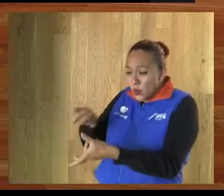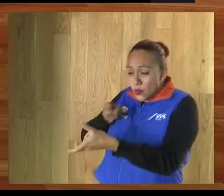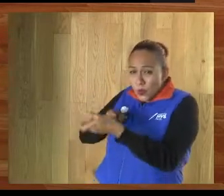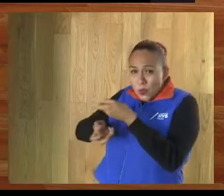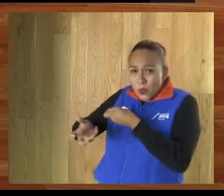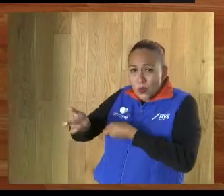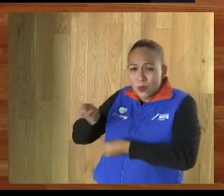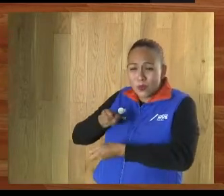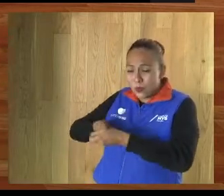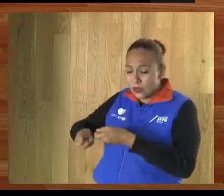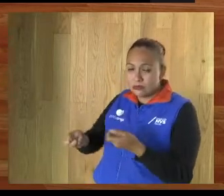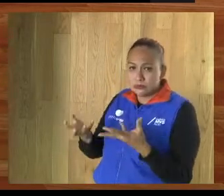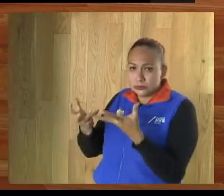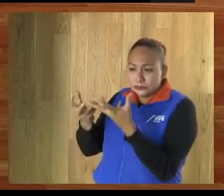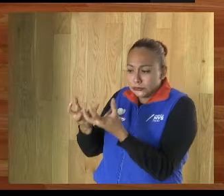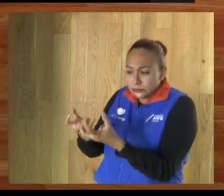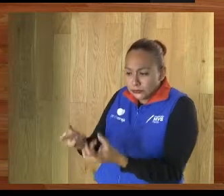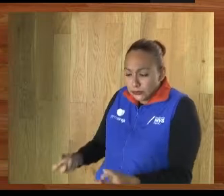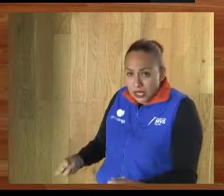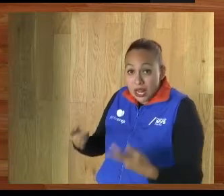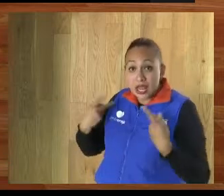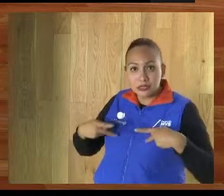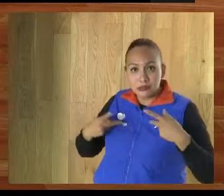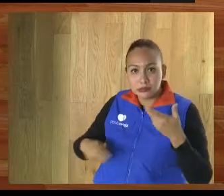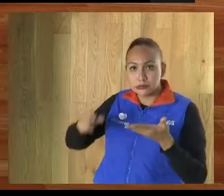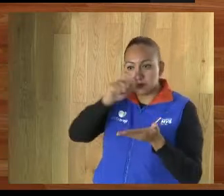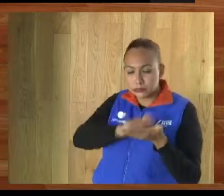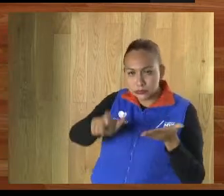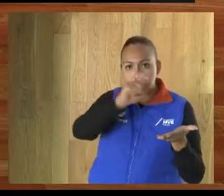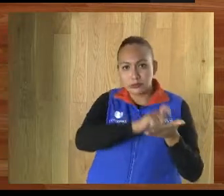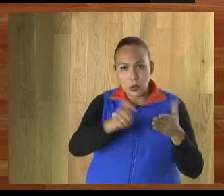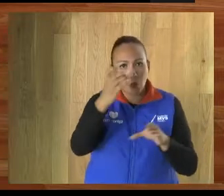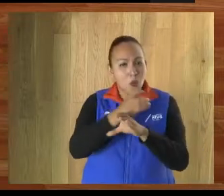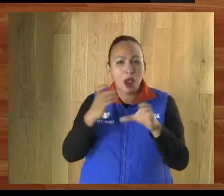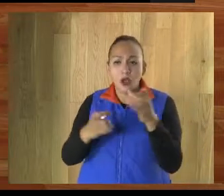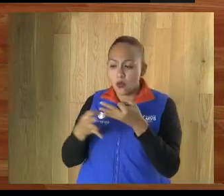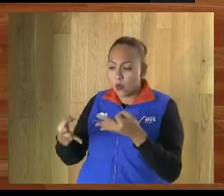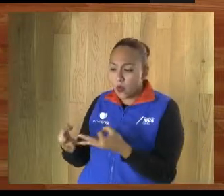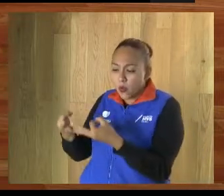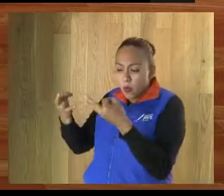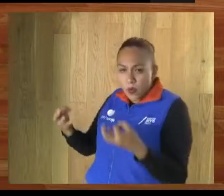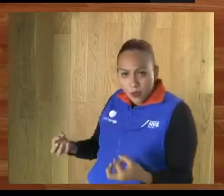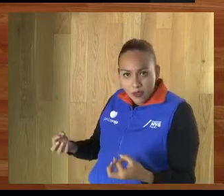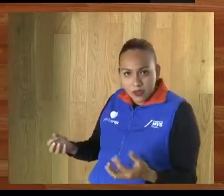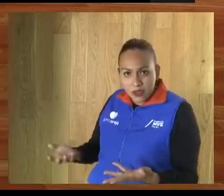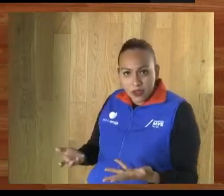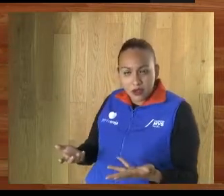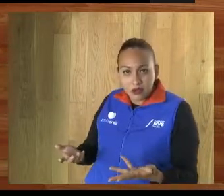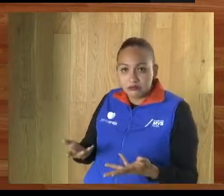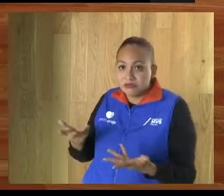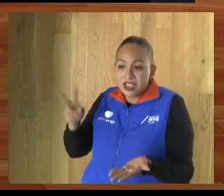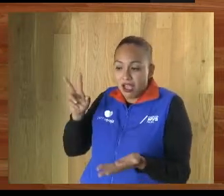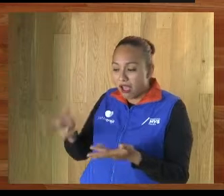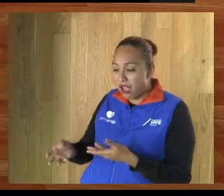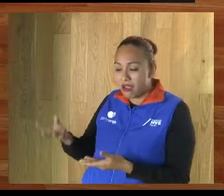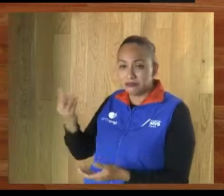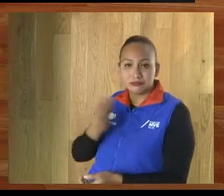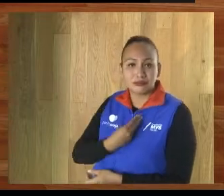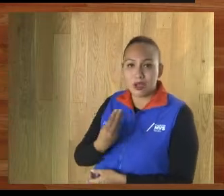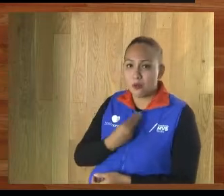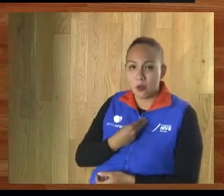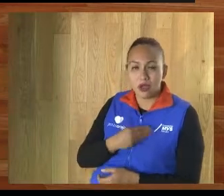muchísimas personas en el mundo, cada vez consumiendo más de una forma, además, con un modelo de producción insostenible, porque se